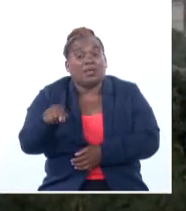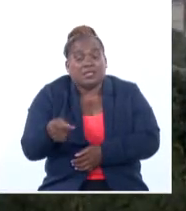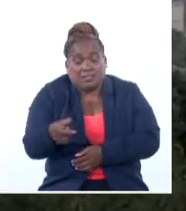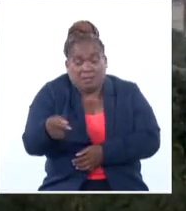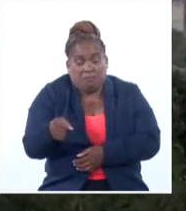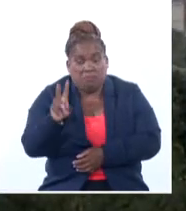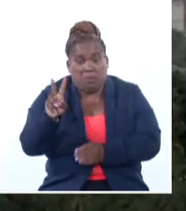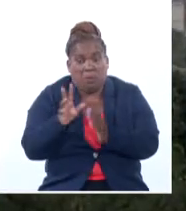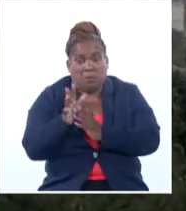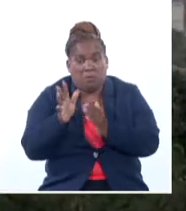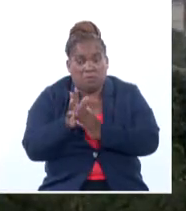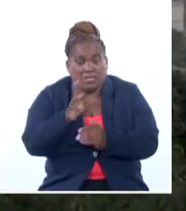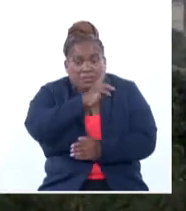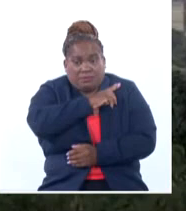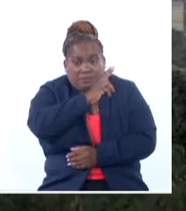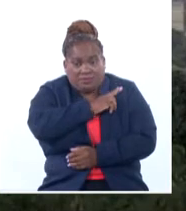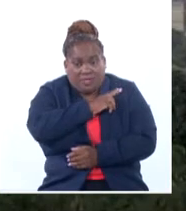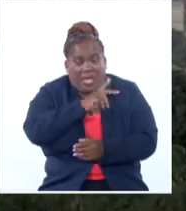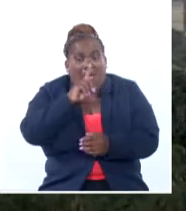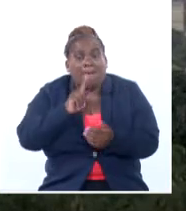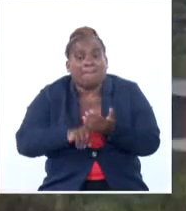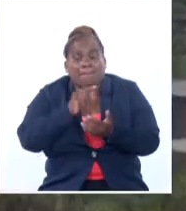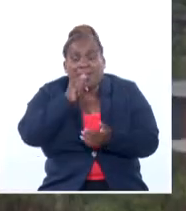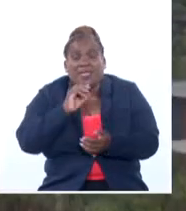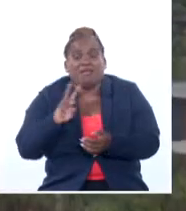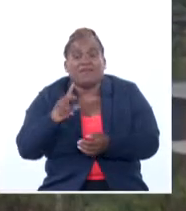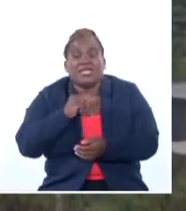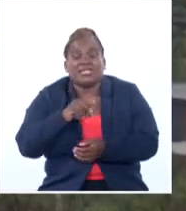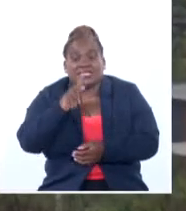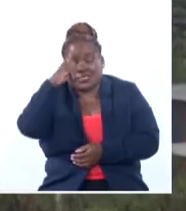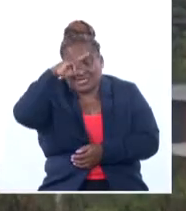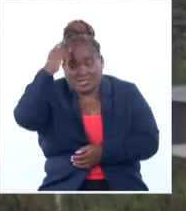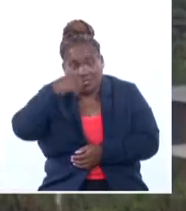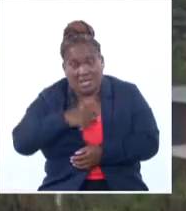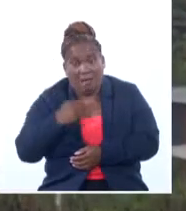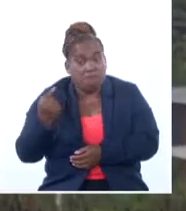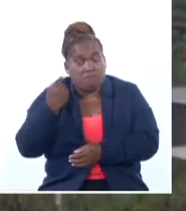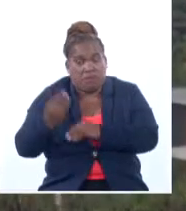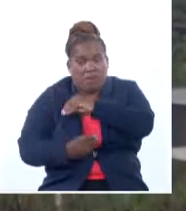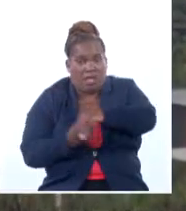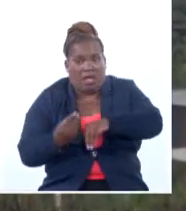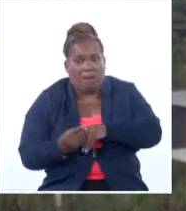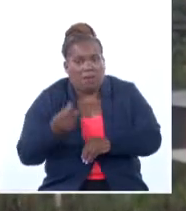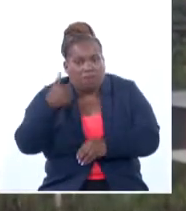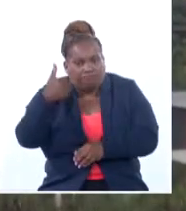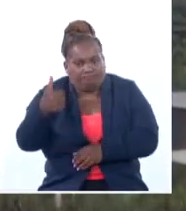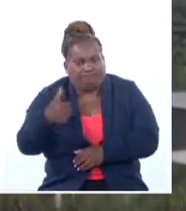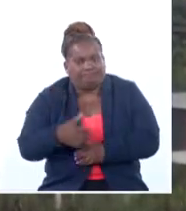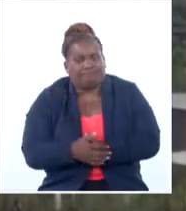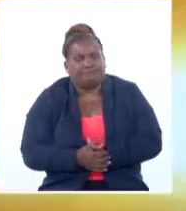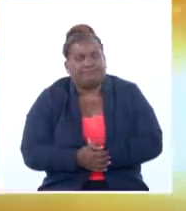de 2 meses dirige PDVSA. Evidentemente, el primer gran cambio para depurar esta compañía.